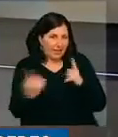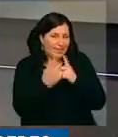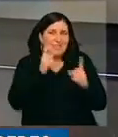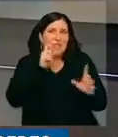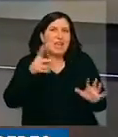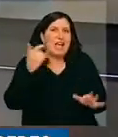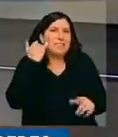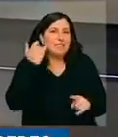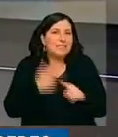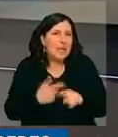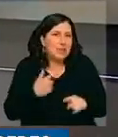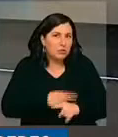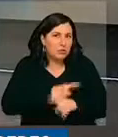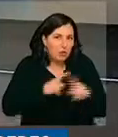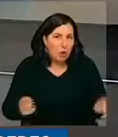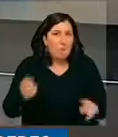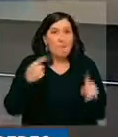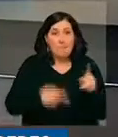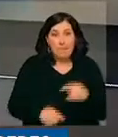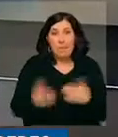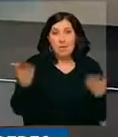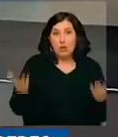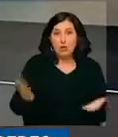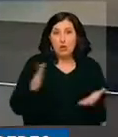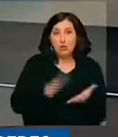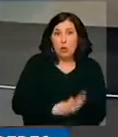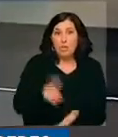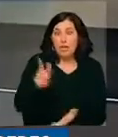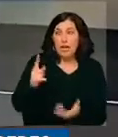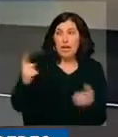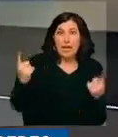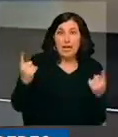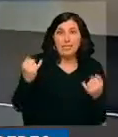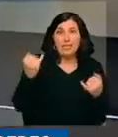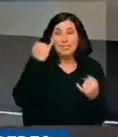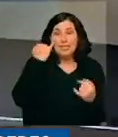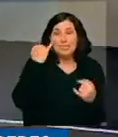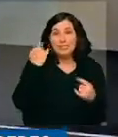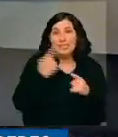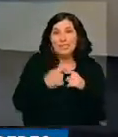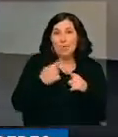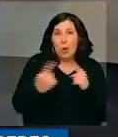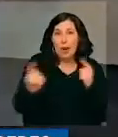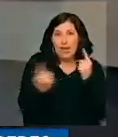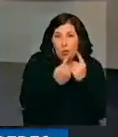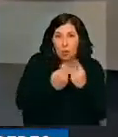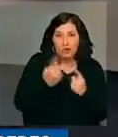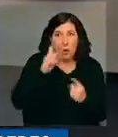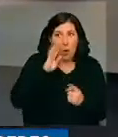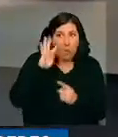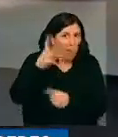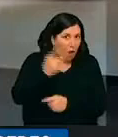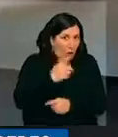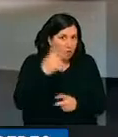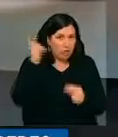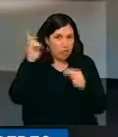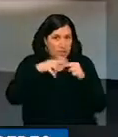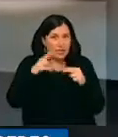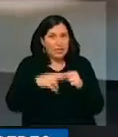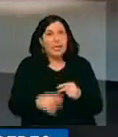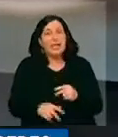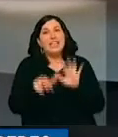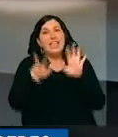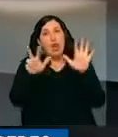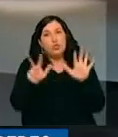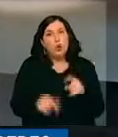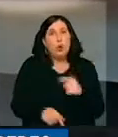sexuales, pero si hablamos de encuentros sexuales con desconocidos en Internet, 1 de cada 8 adolescentes mantuvo relaciones sexuales en el